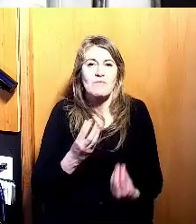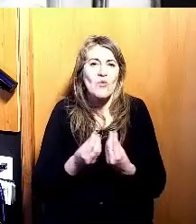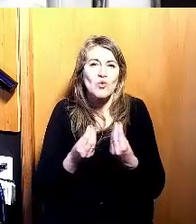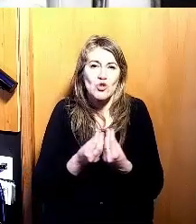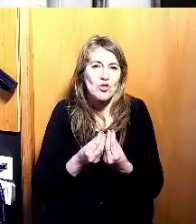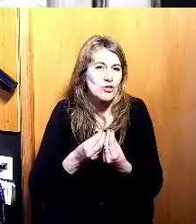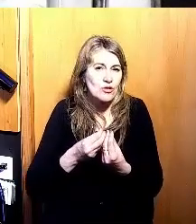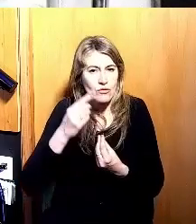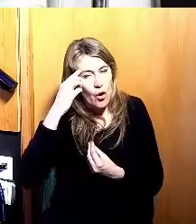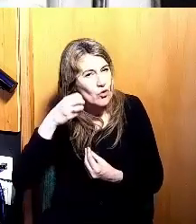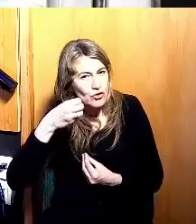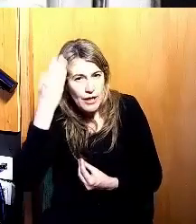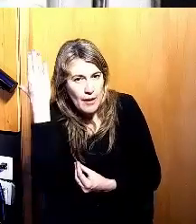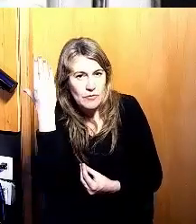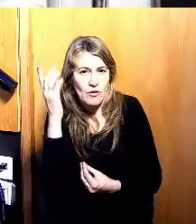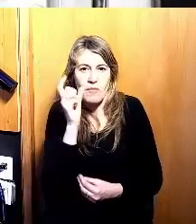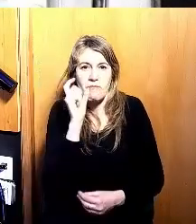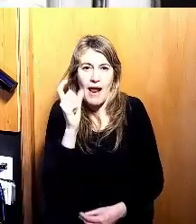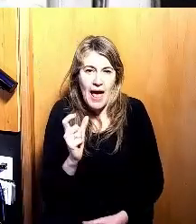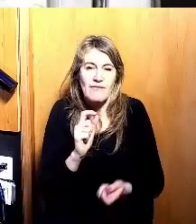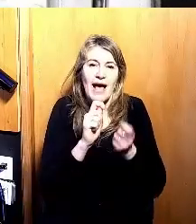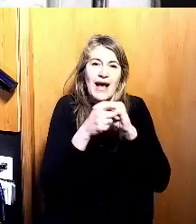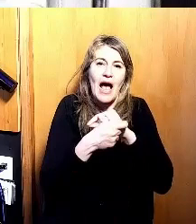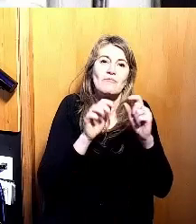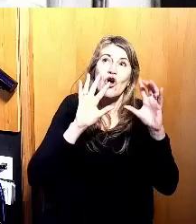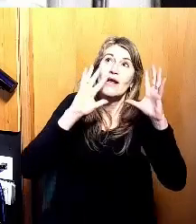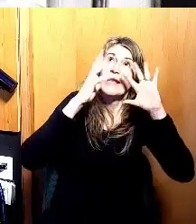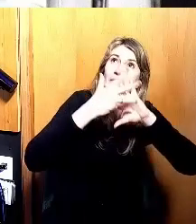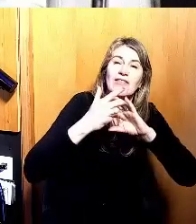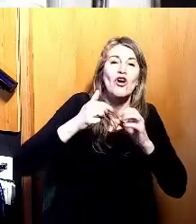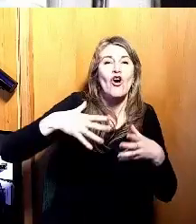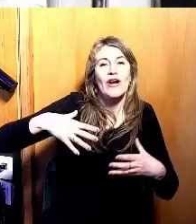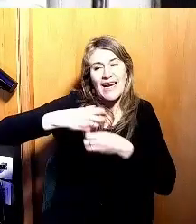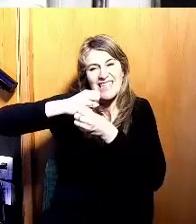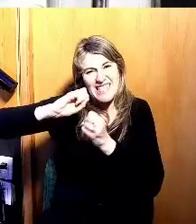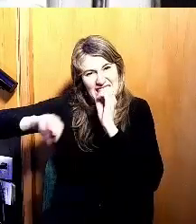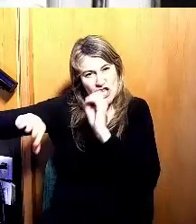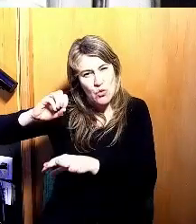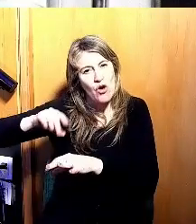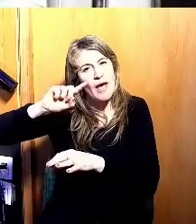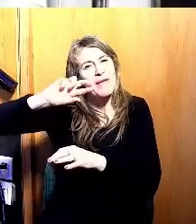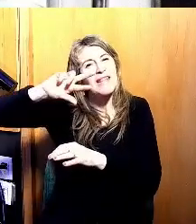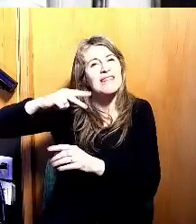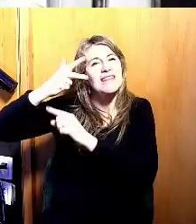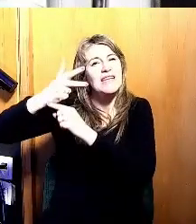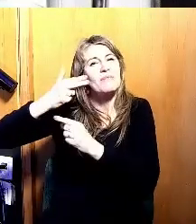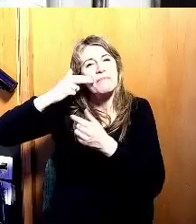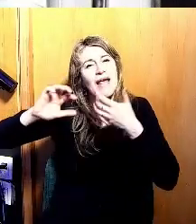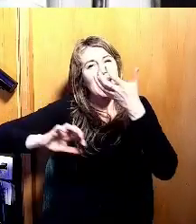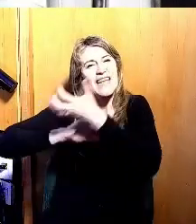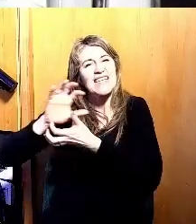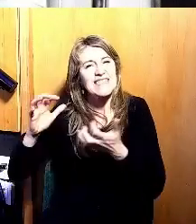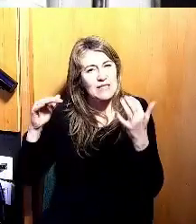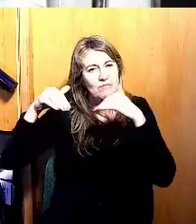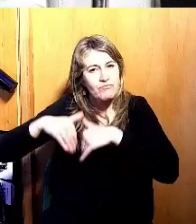conceptos. Hablamos de cambio climático, hablamos de gestión de residuos, hablamos de la triple crisis planetaria, triple impacto,